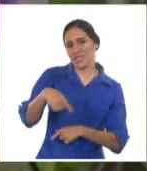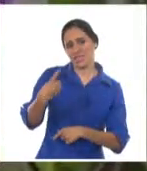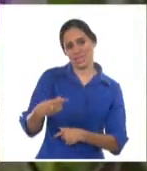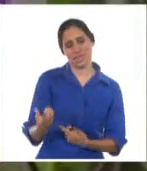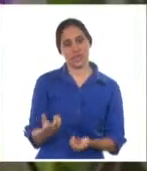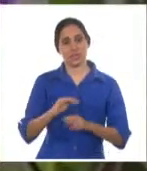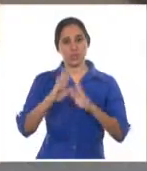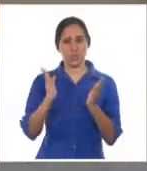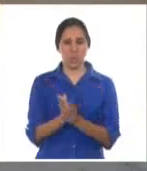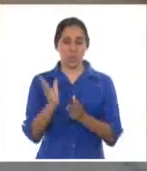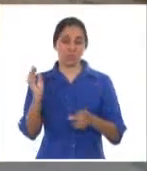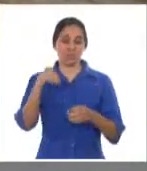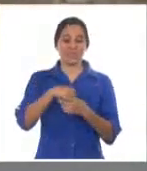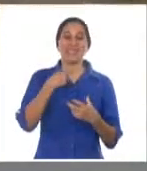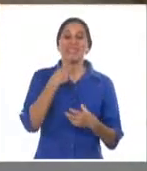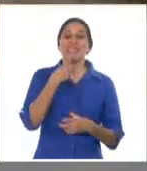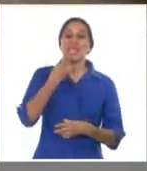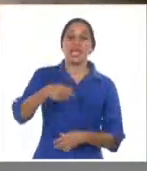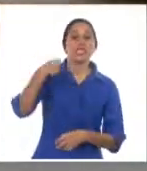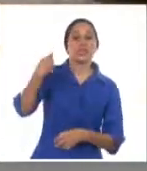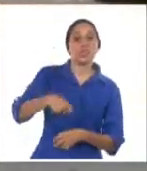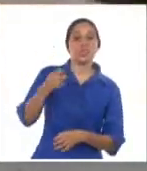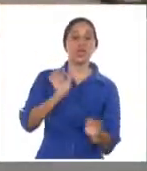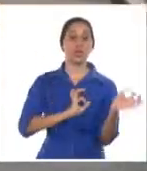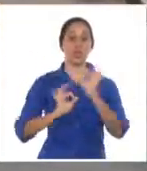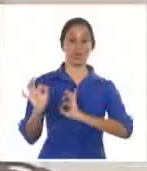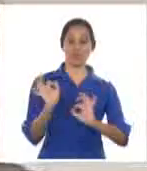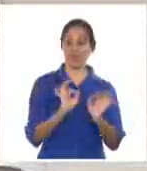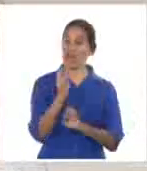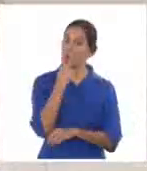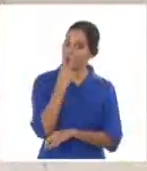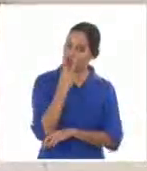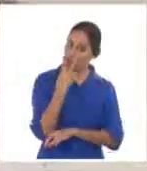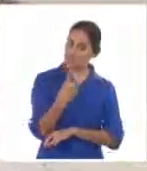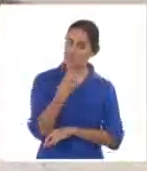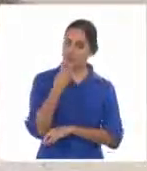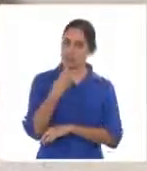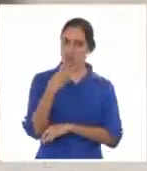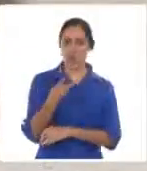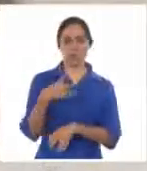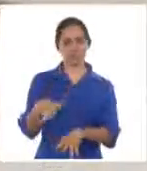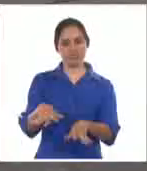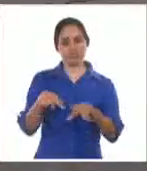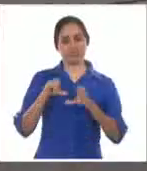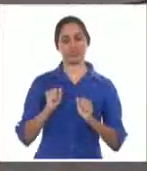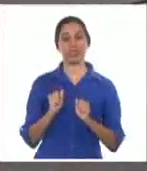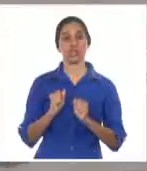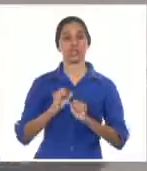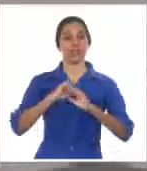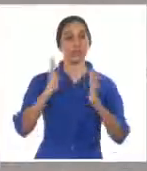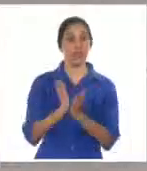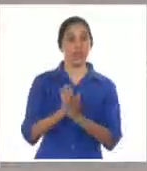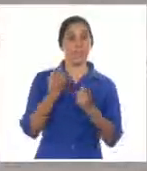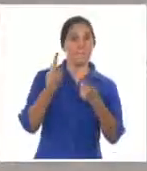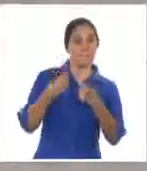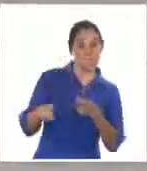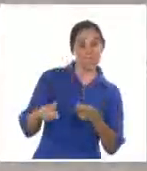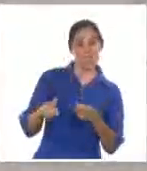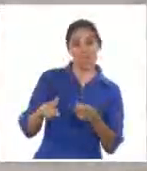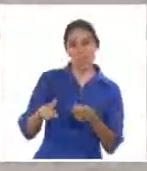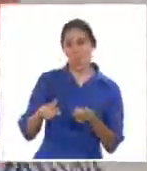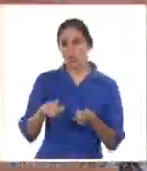encaminadas a la denuncia, protección, la atención, la recuperación, pero también combatir la cultura patriarcal